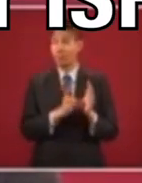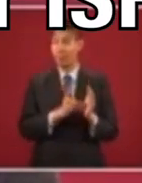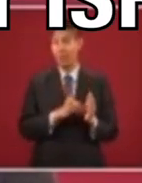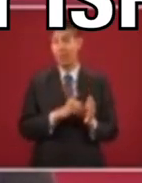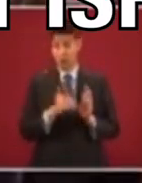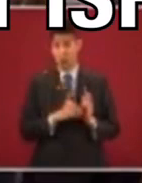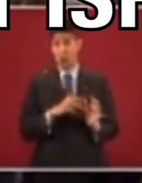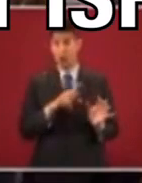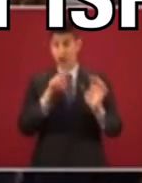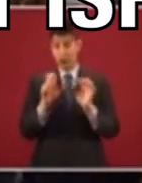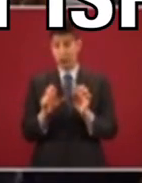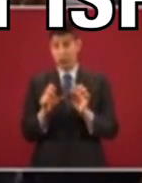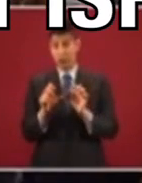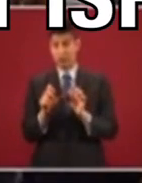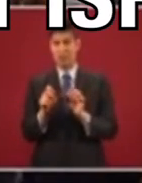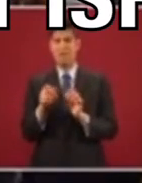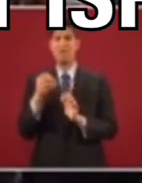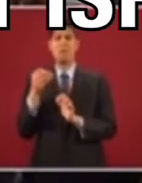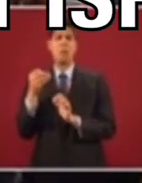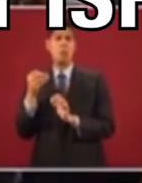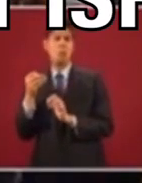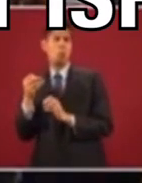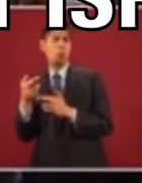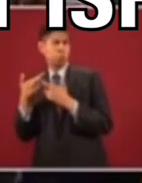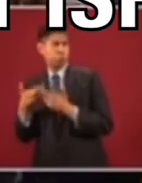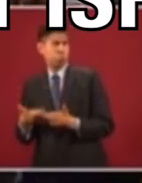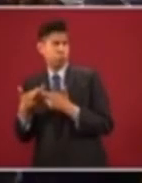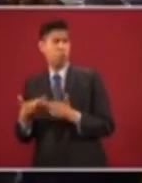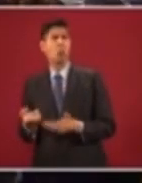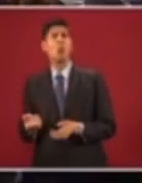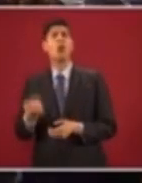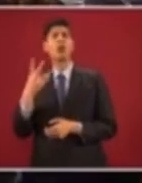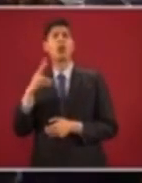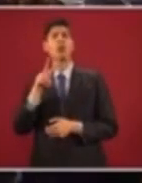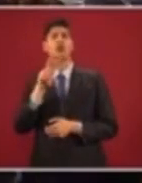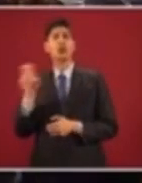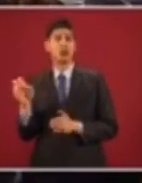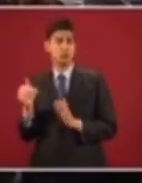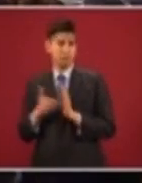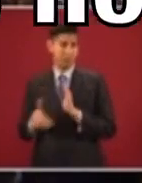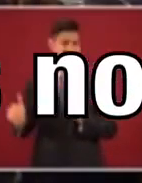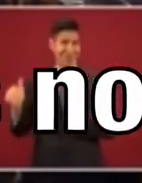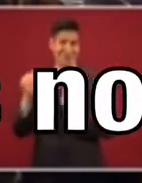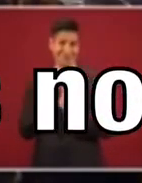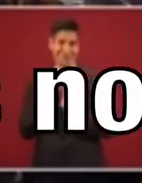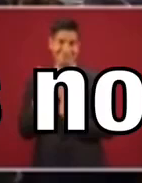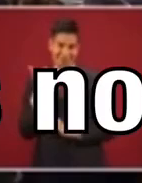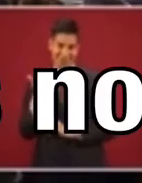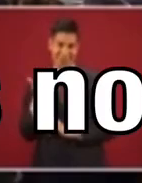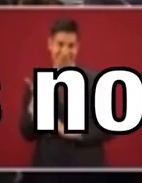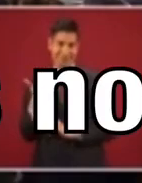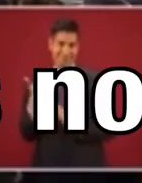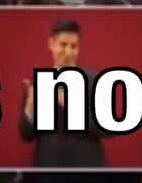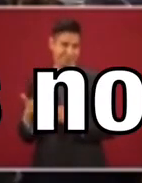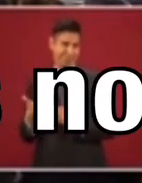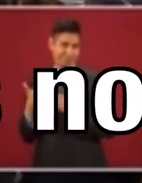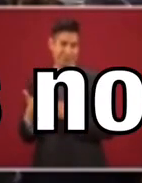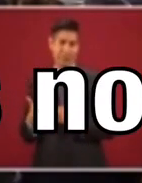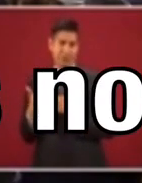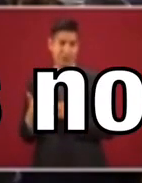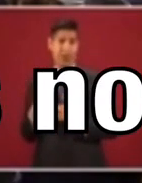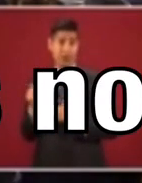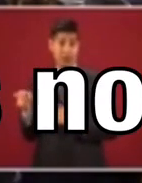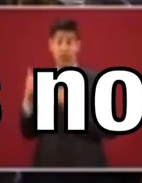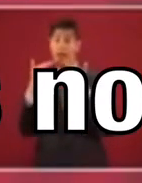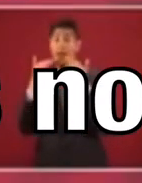4.800. Quedan todavía 200 millones de pesos adicionales. Estamos esperando que la Secretaría de Hacienda nos diga cuánto va a ser el